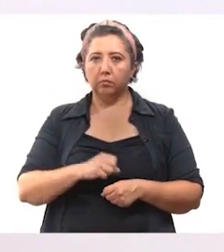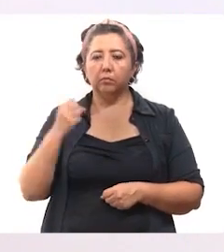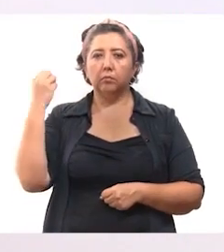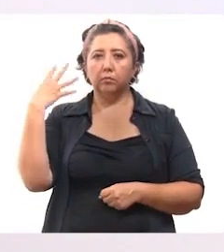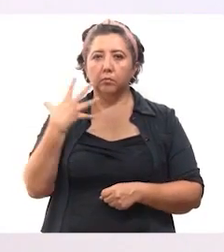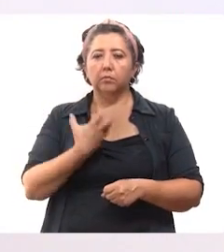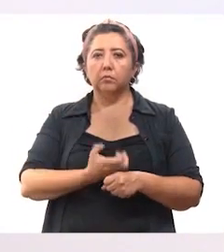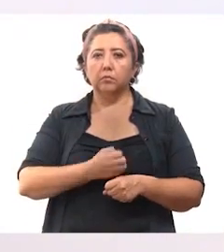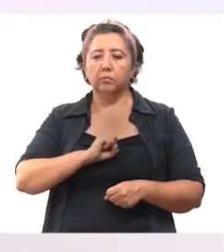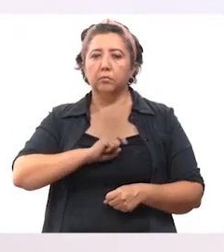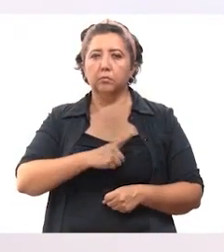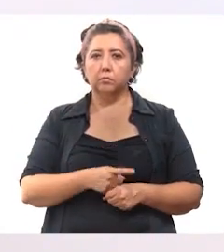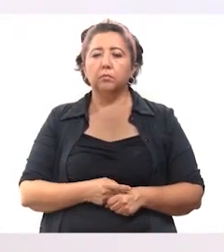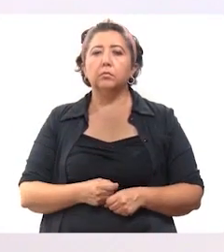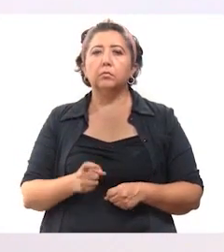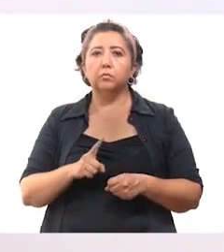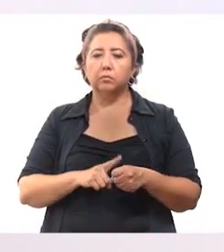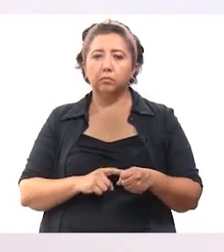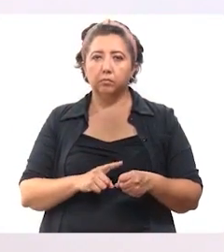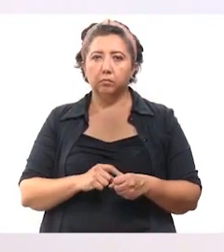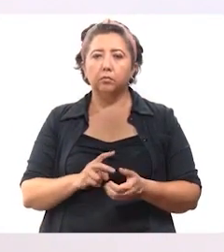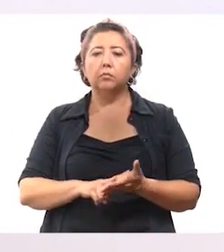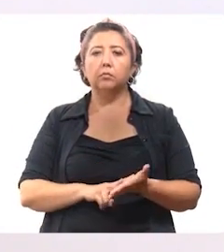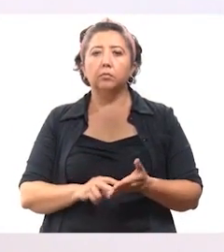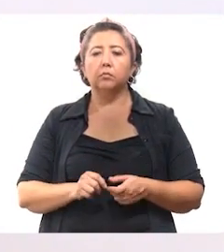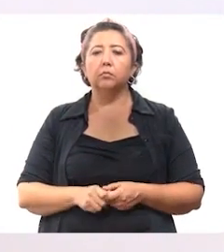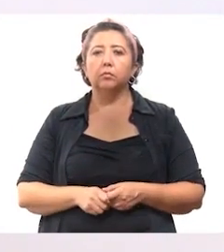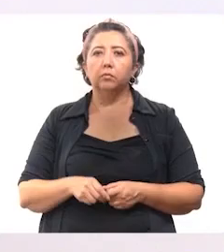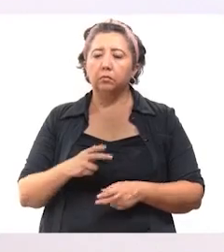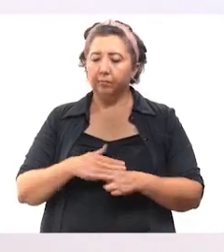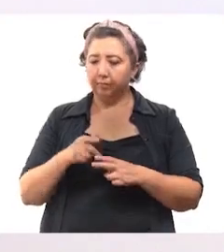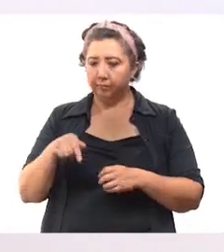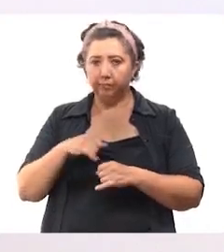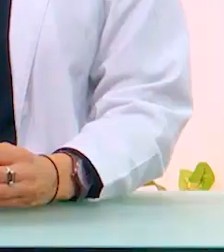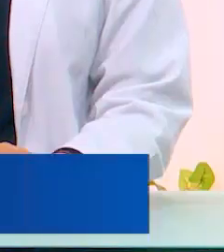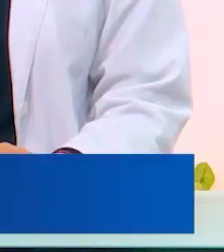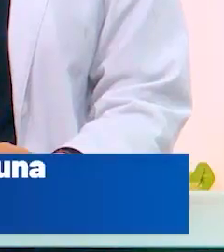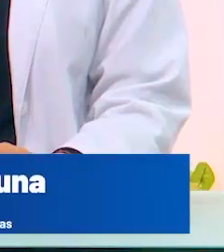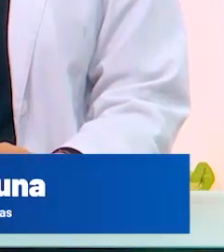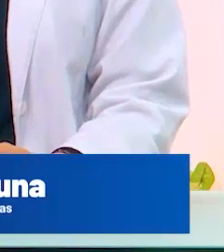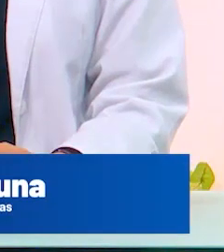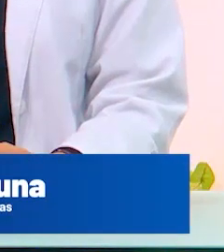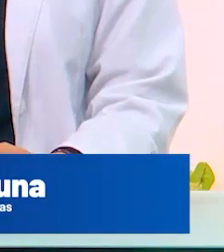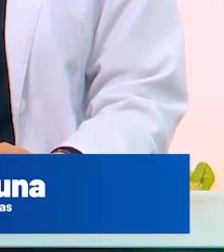indicadores semanales del Semáforo Estatal de Salud marcan color verde. Hasta aquí el reporte, doctora.